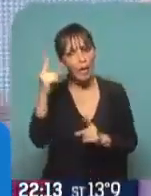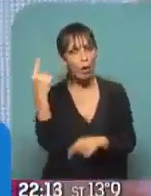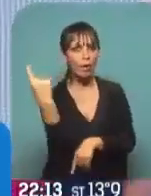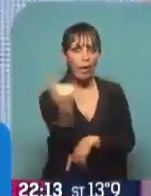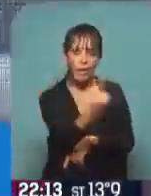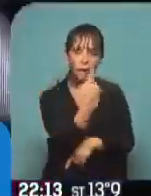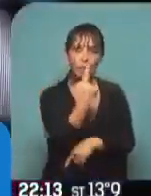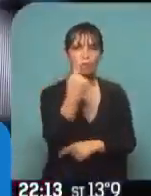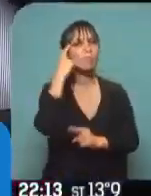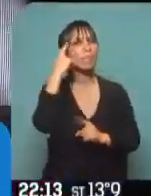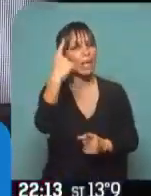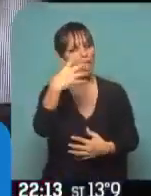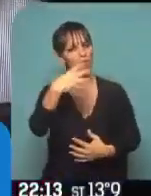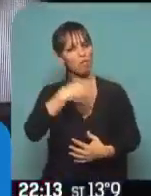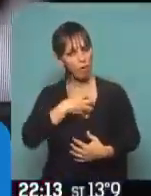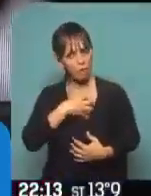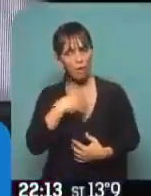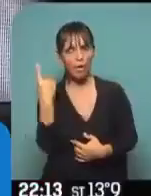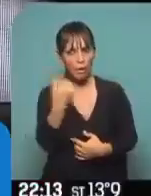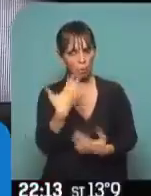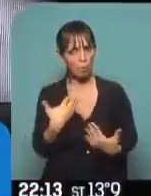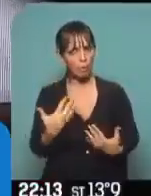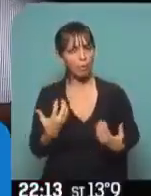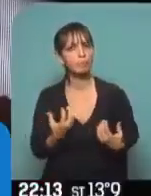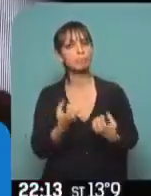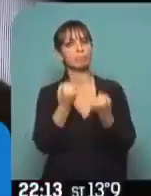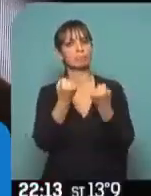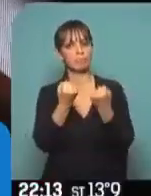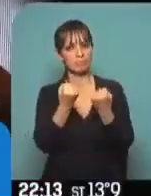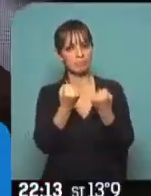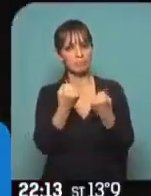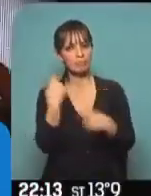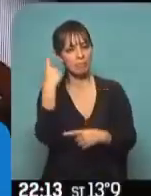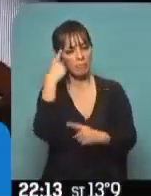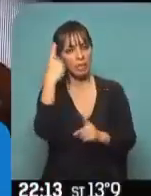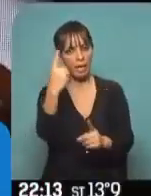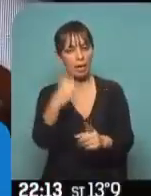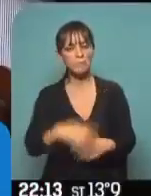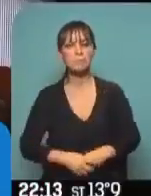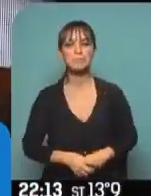en lo que podemos hacer, en lo que todos podemos hacer,